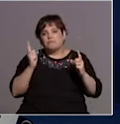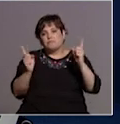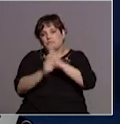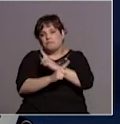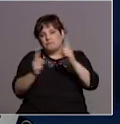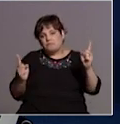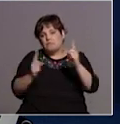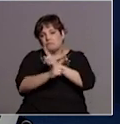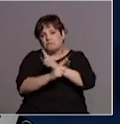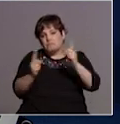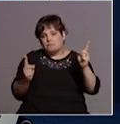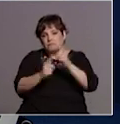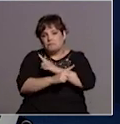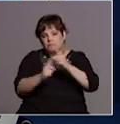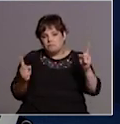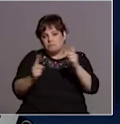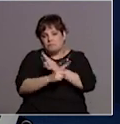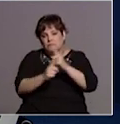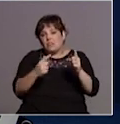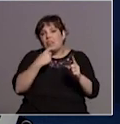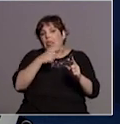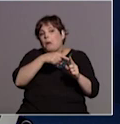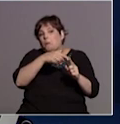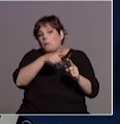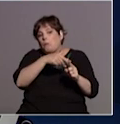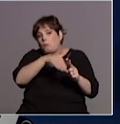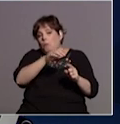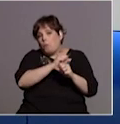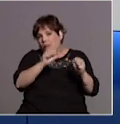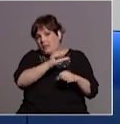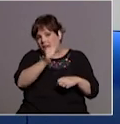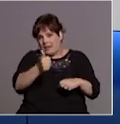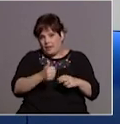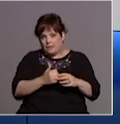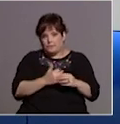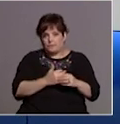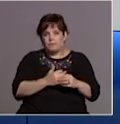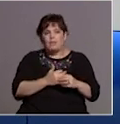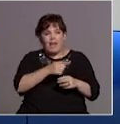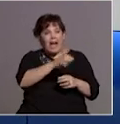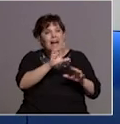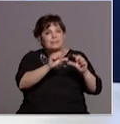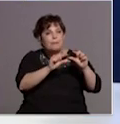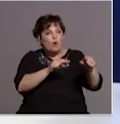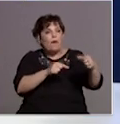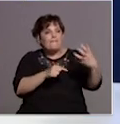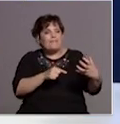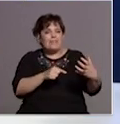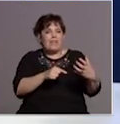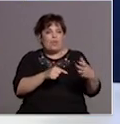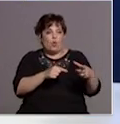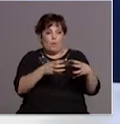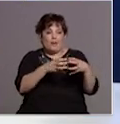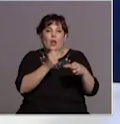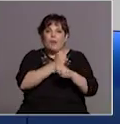posibilidades de ganar el gobierno en en una futura elección aunque promovió sin suerte hace poquito una moción de censura contra theresa may que eso se dirimió en el